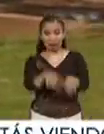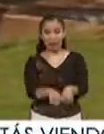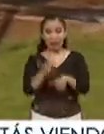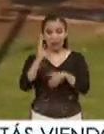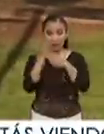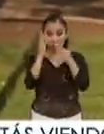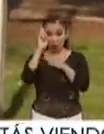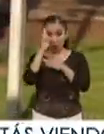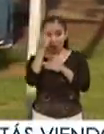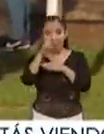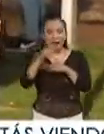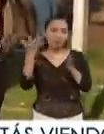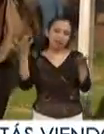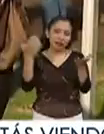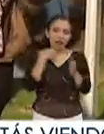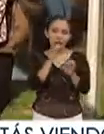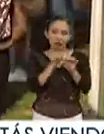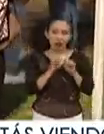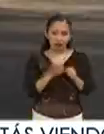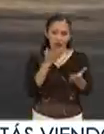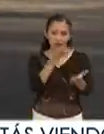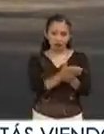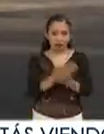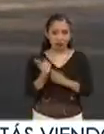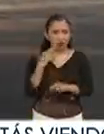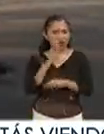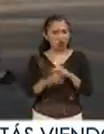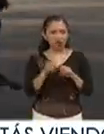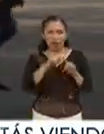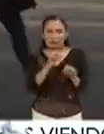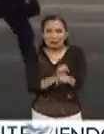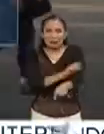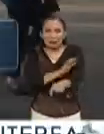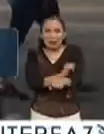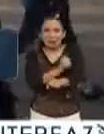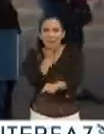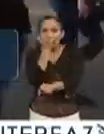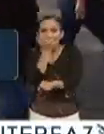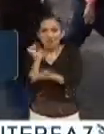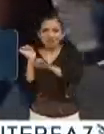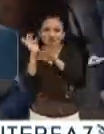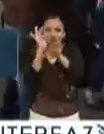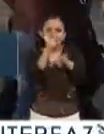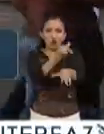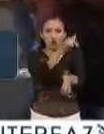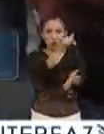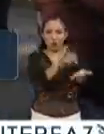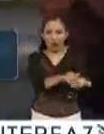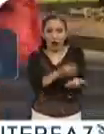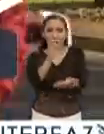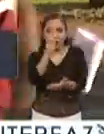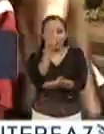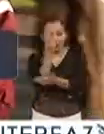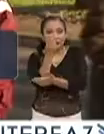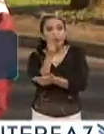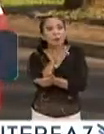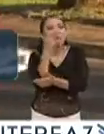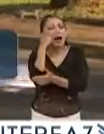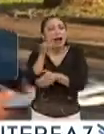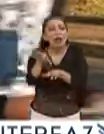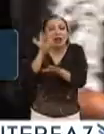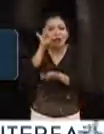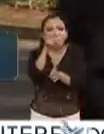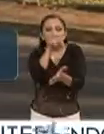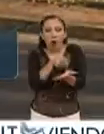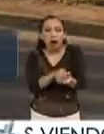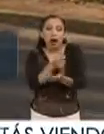nivel superior en la modalidad escolarizada. Llenos de todo tipo de emociones, los estudiantes llegaron a las instalaciones de la universidad para conseguir